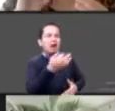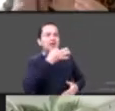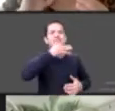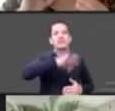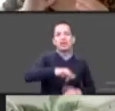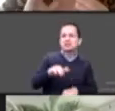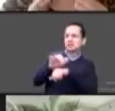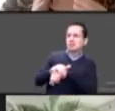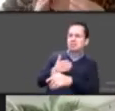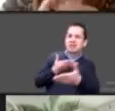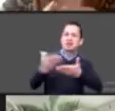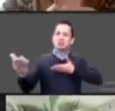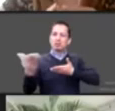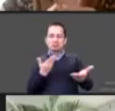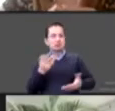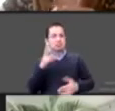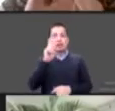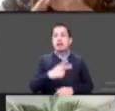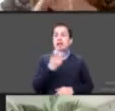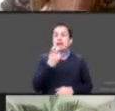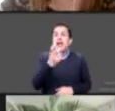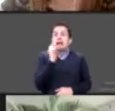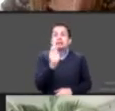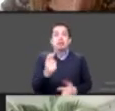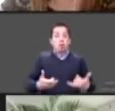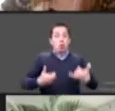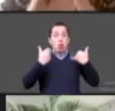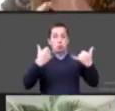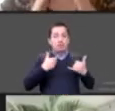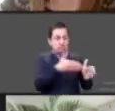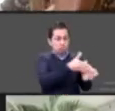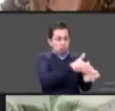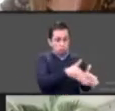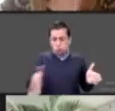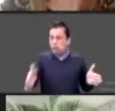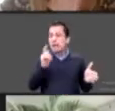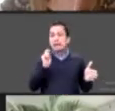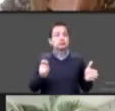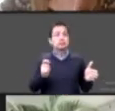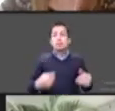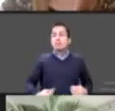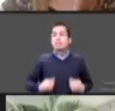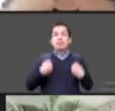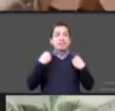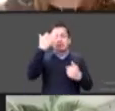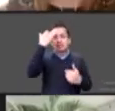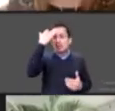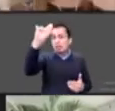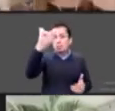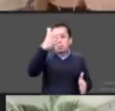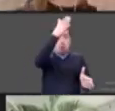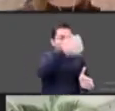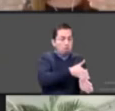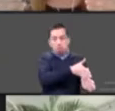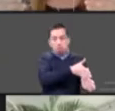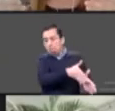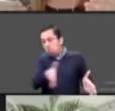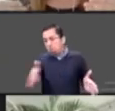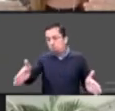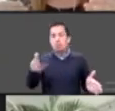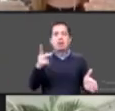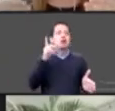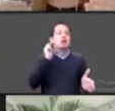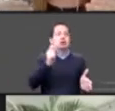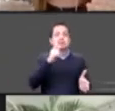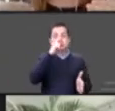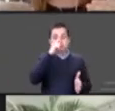a la juventud como un momento de vida y que no es único y que no es parejo. No arrancar parejo que